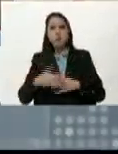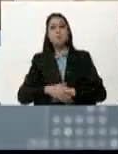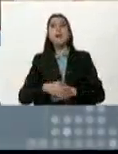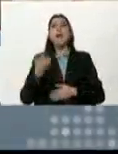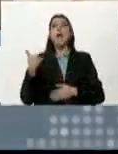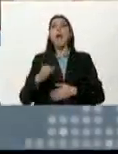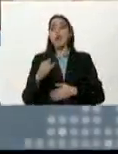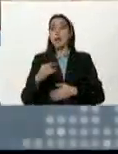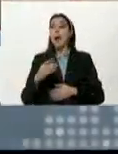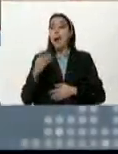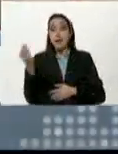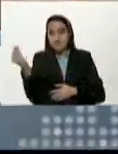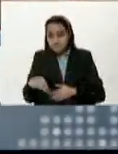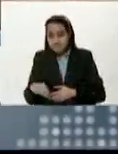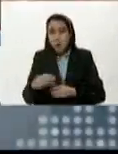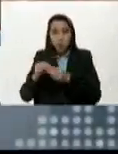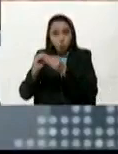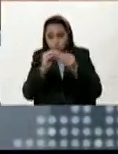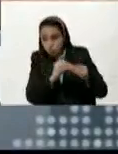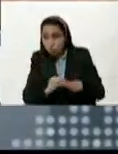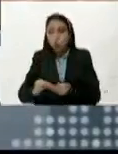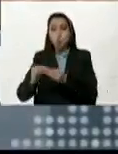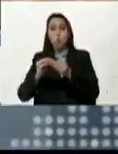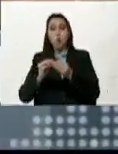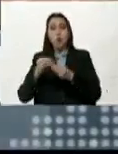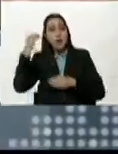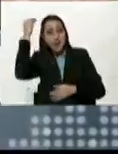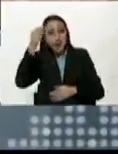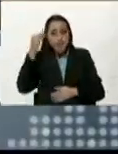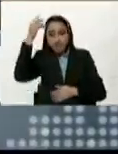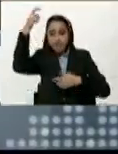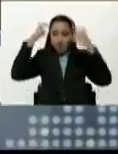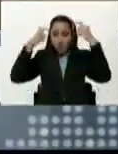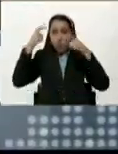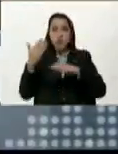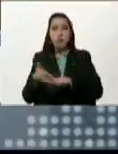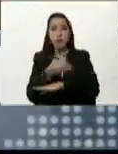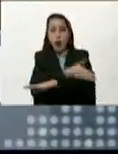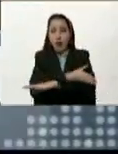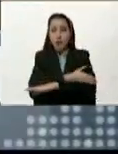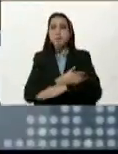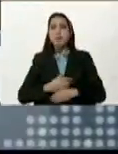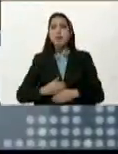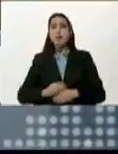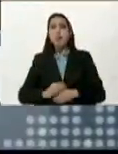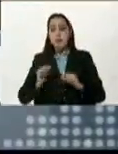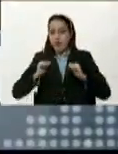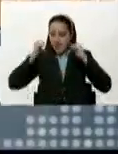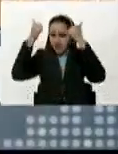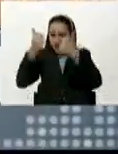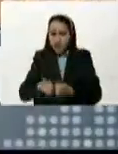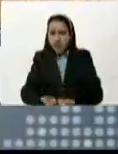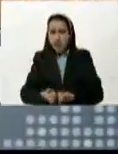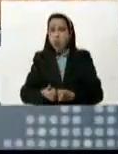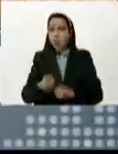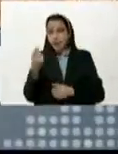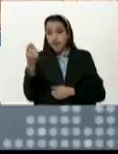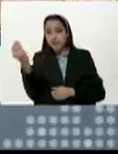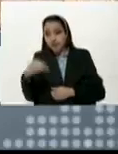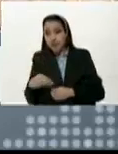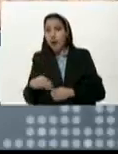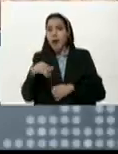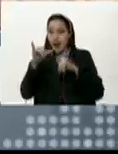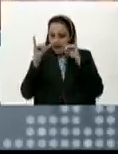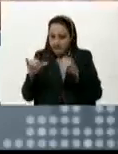algo que terminar que haya habéis pensado y haya iniciado comandante chávez no se haya culminado ahí